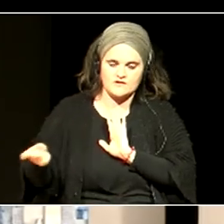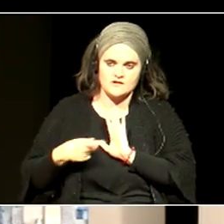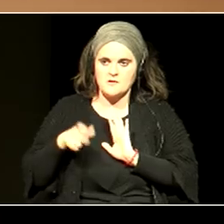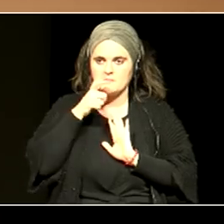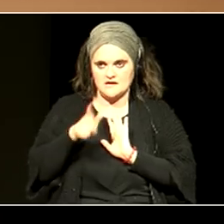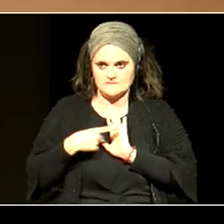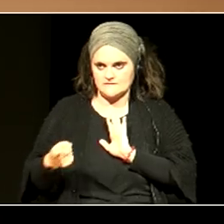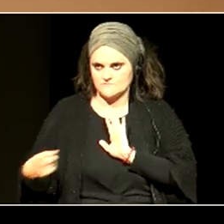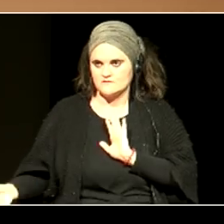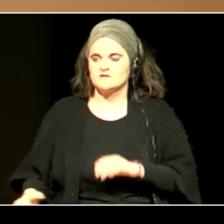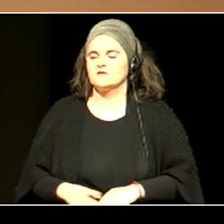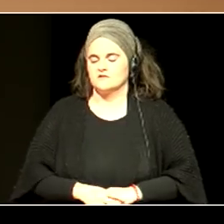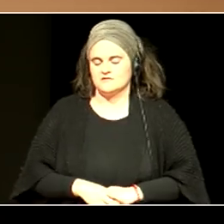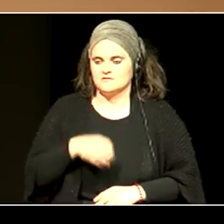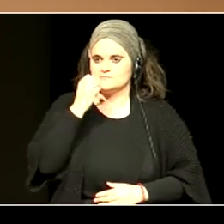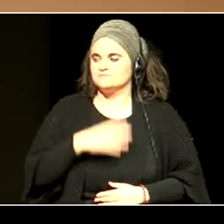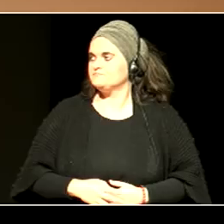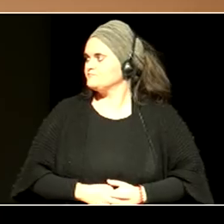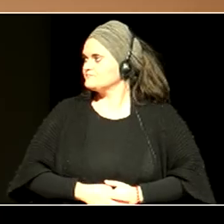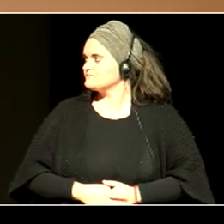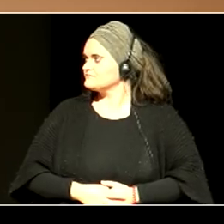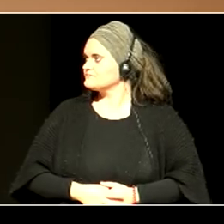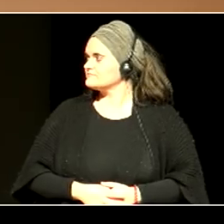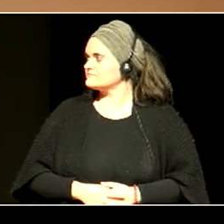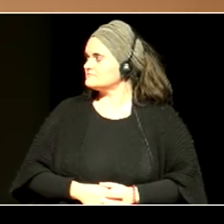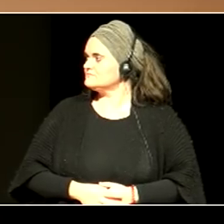pues ya está eta